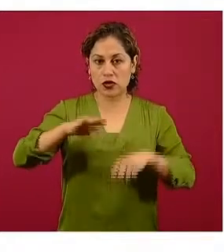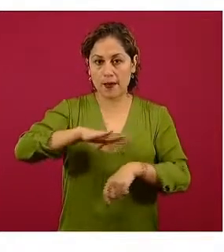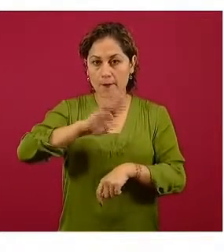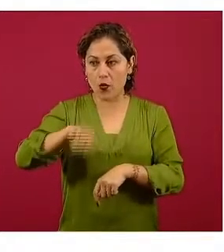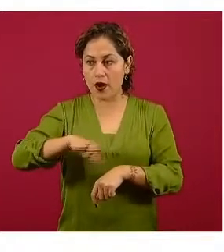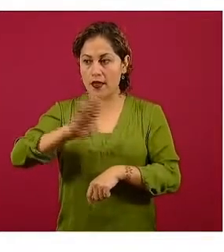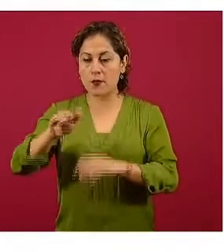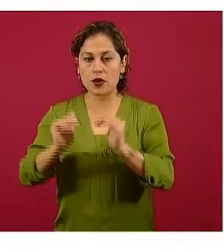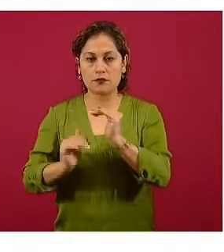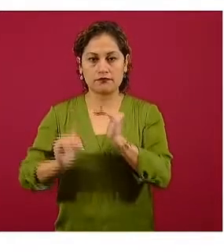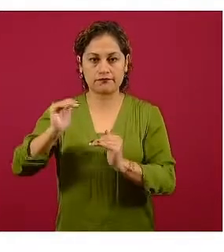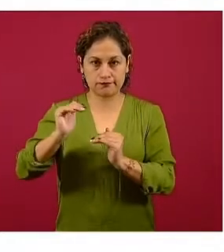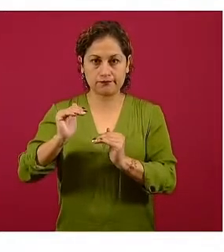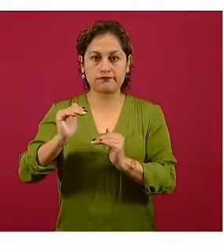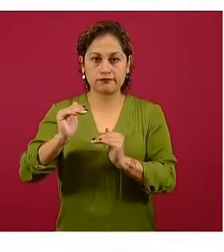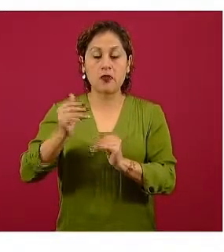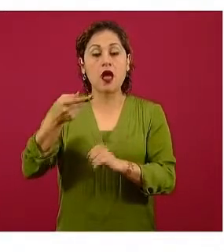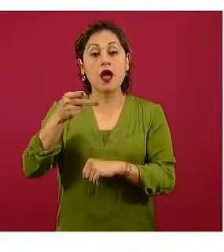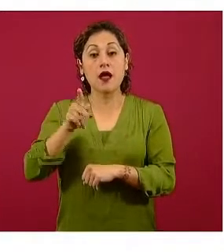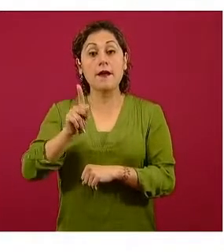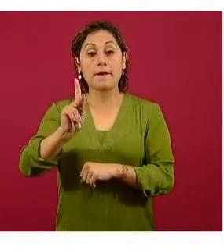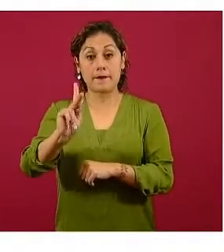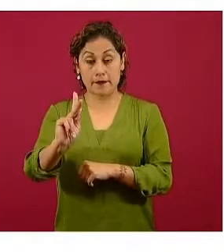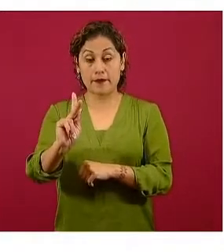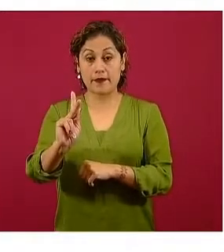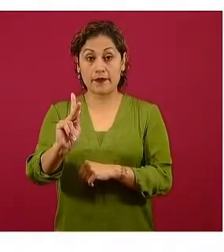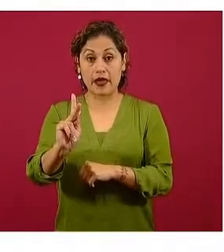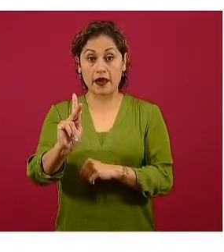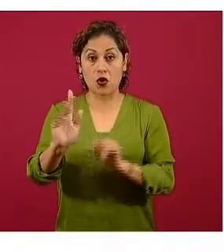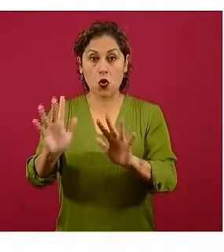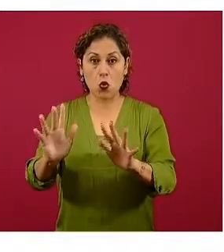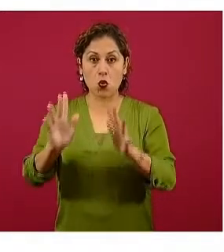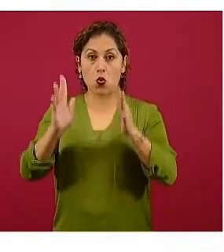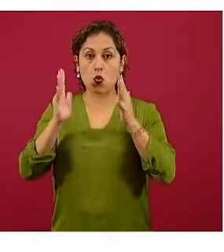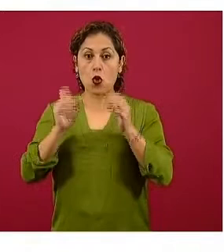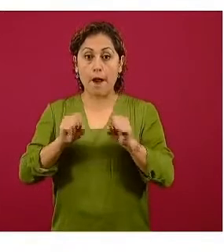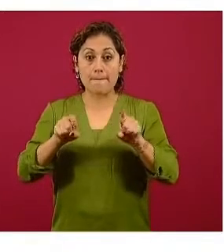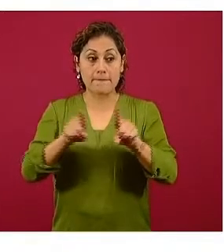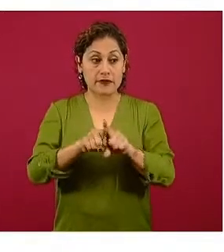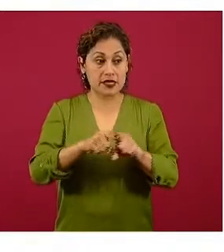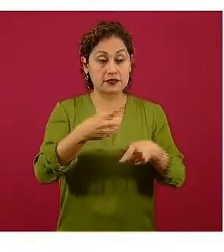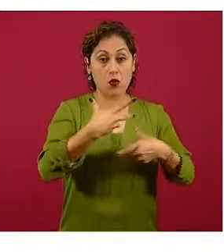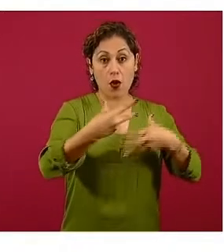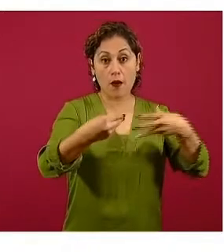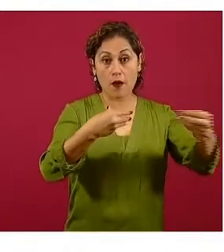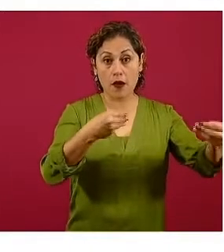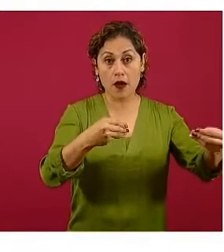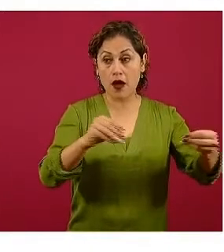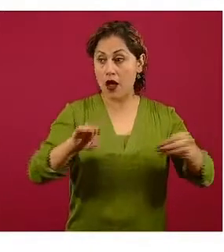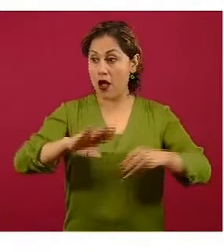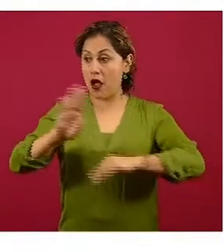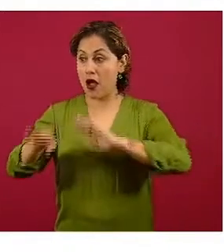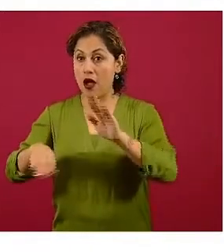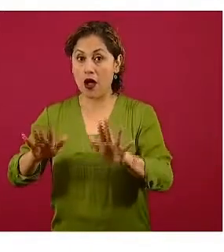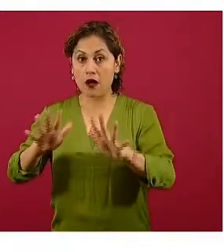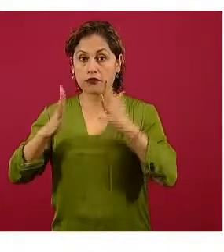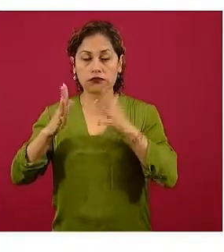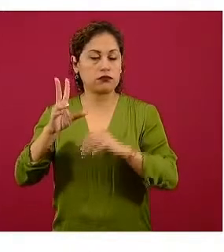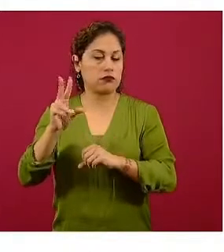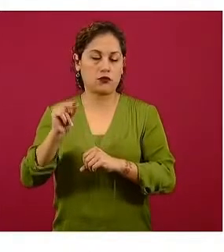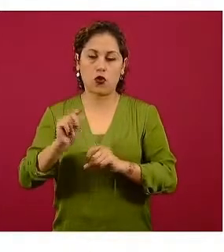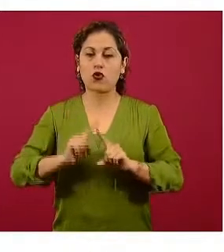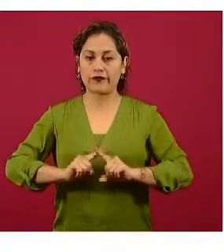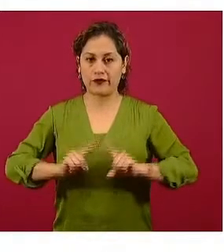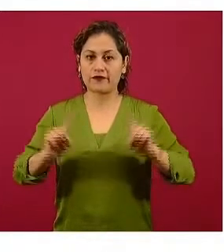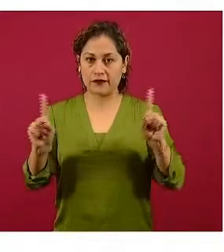defunciones. Esto no está ocurriendo a la misma velocidad o a la misma magnitud que se está presentando para efecto